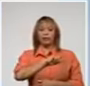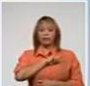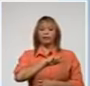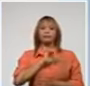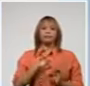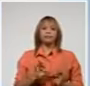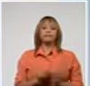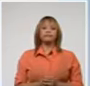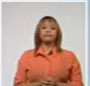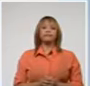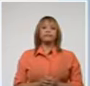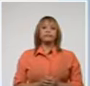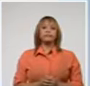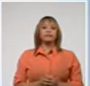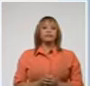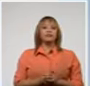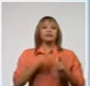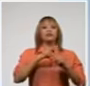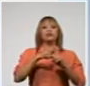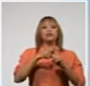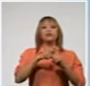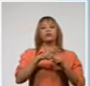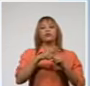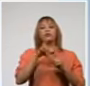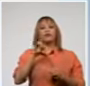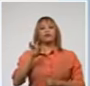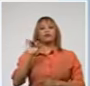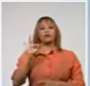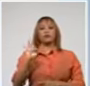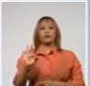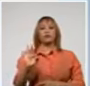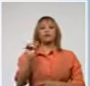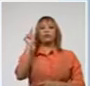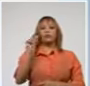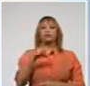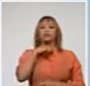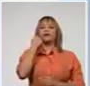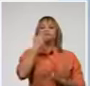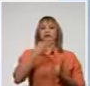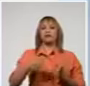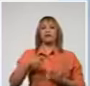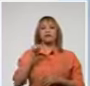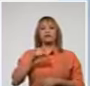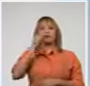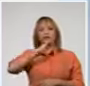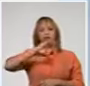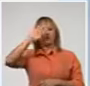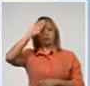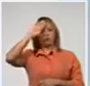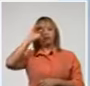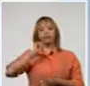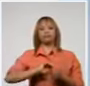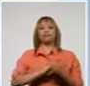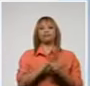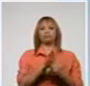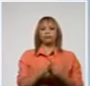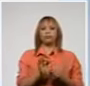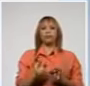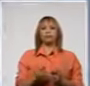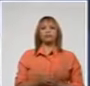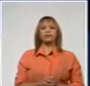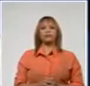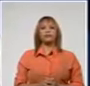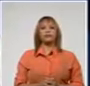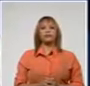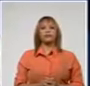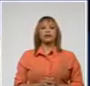con lo cual se suman ya 98 personas fallecidas con la enfermedad en nuestro país, lo cual